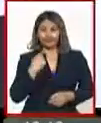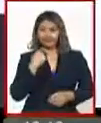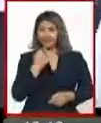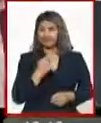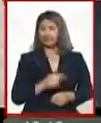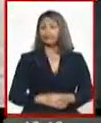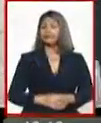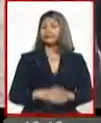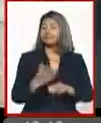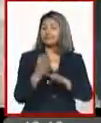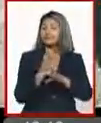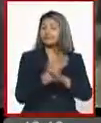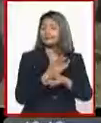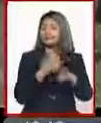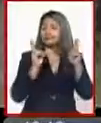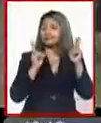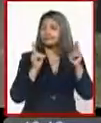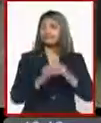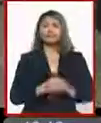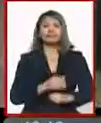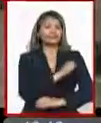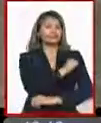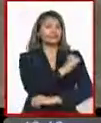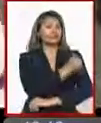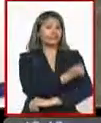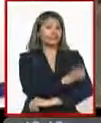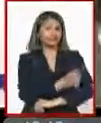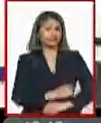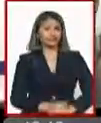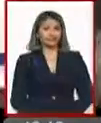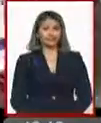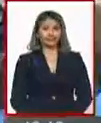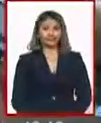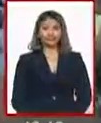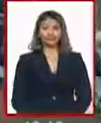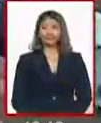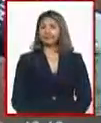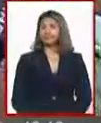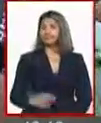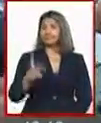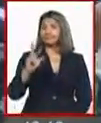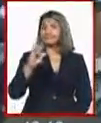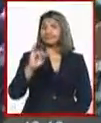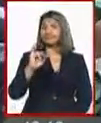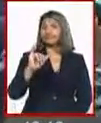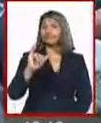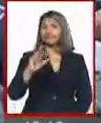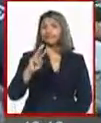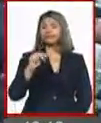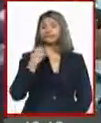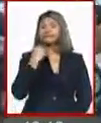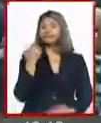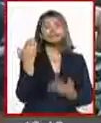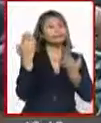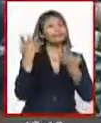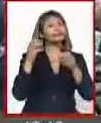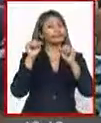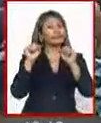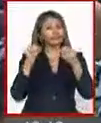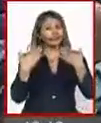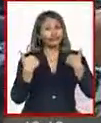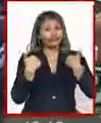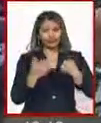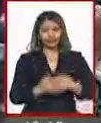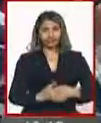Gobernación le deseó una pronta recuperación a la autoridad gubernamental. Reyny Ferreira, ojalá que pueda